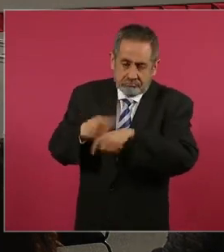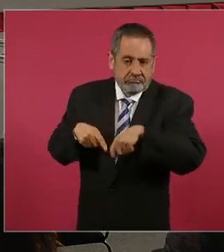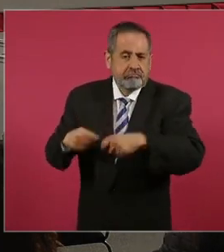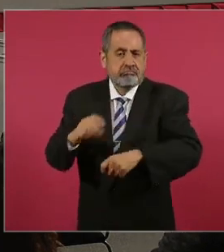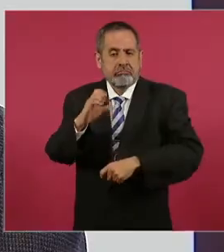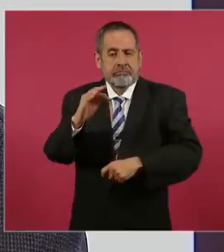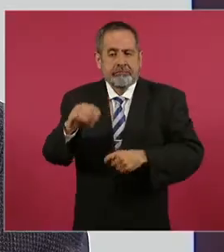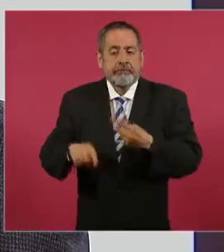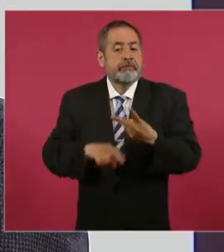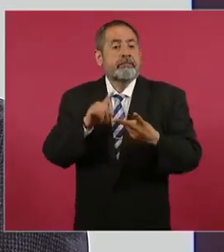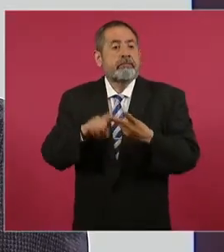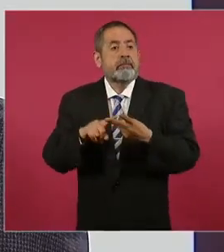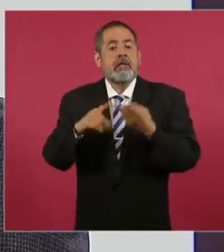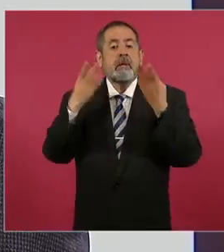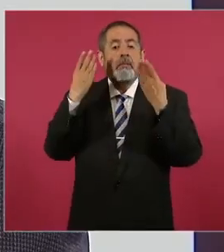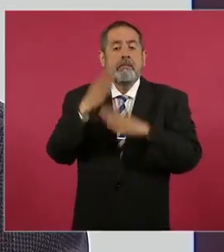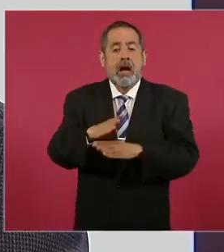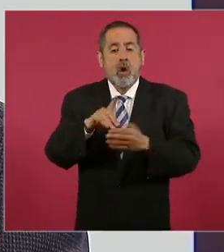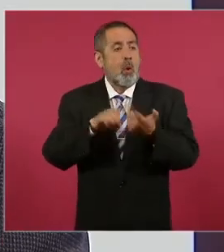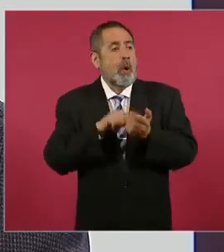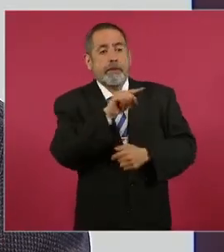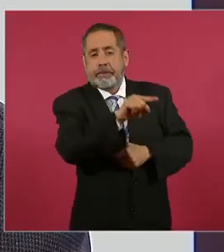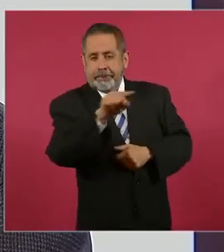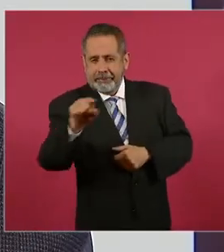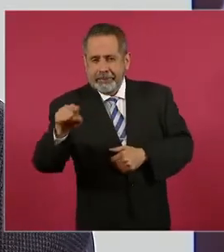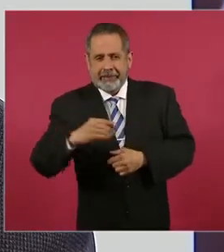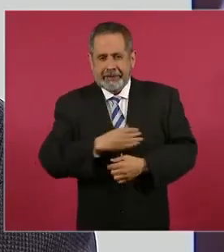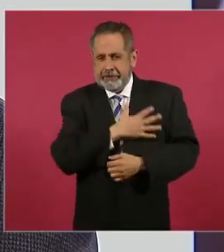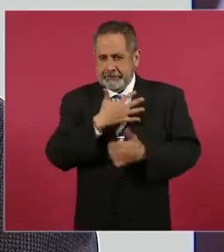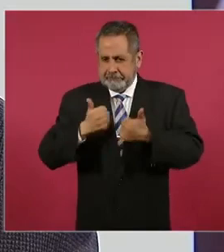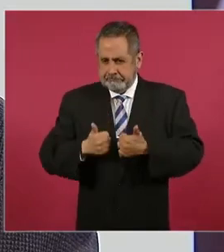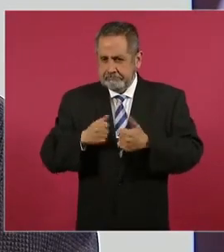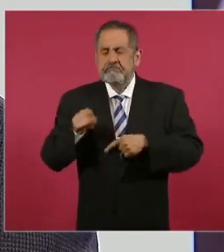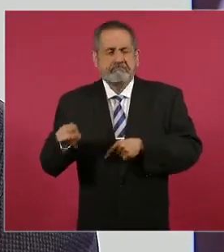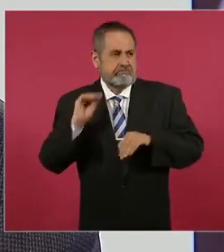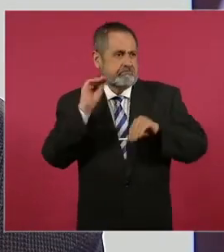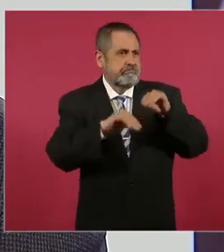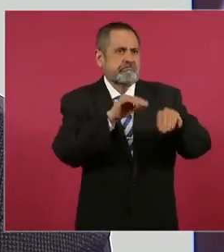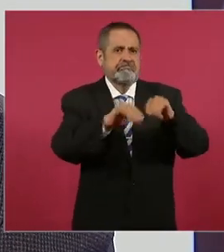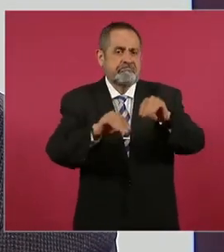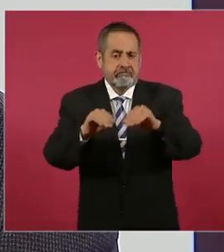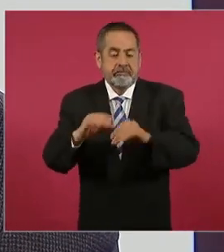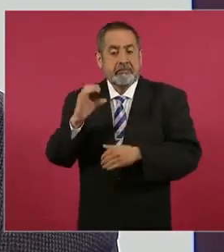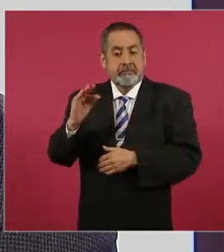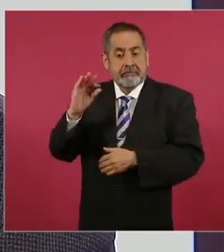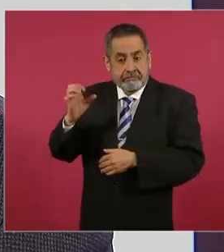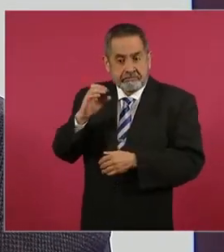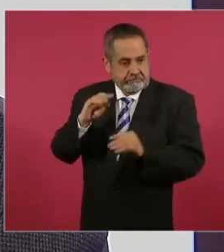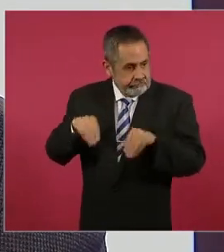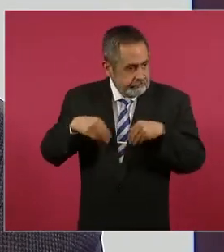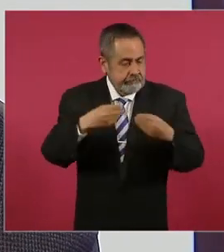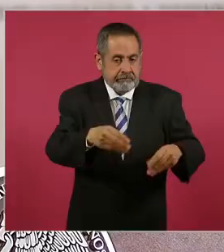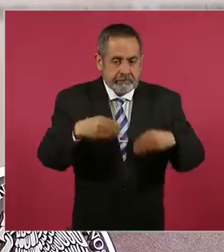los bancos de bienestar. Al cierre del 2023, CFE ha